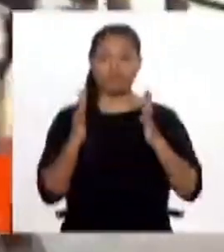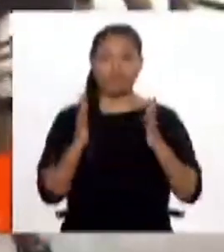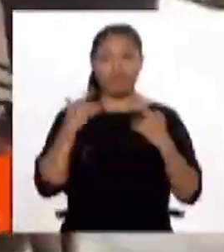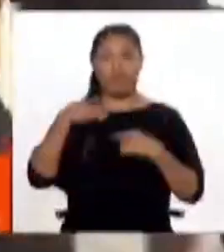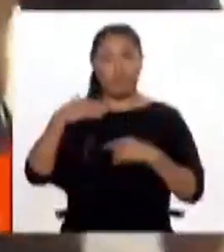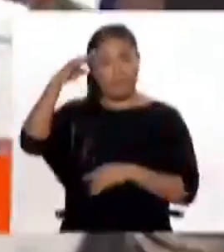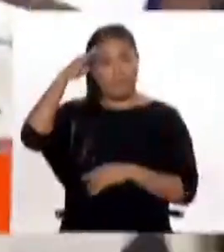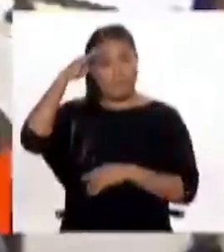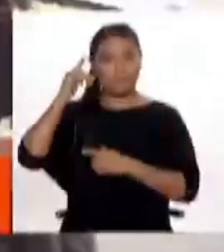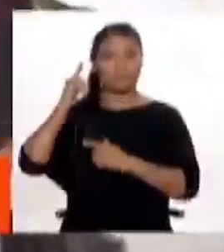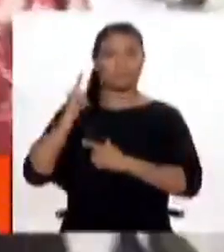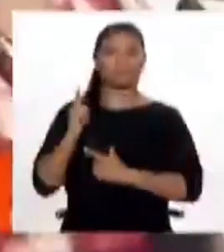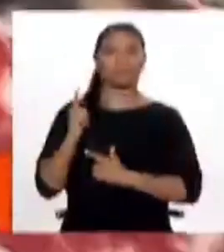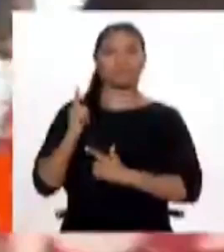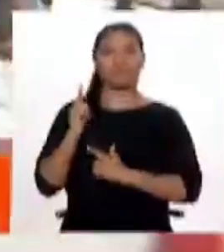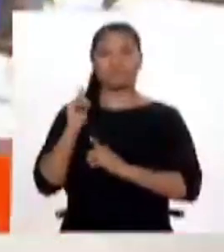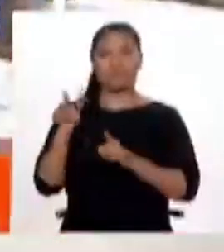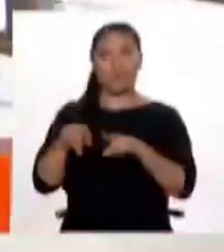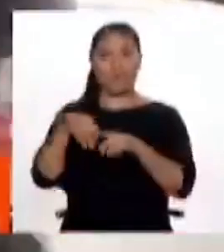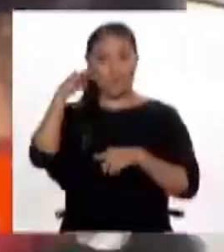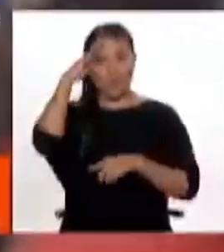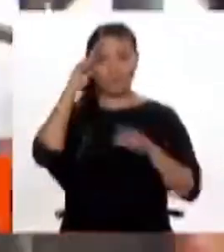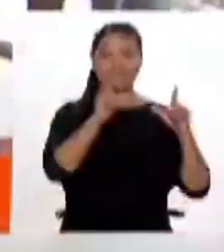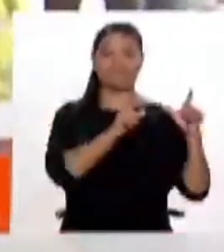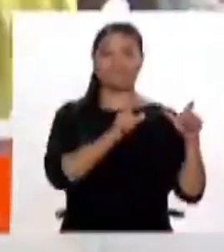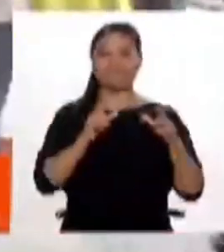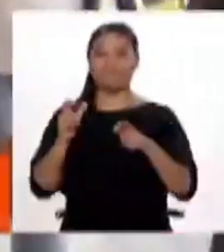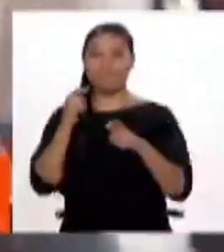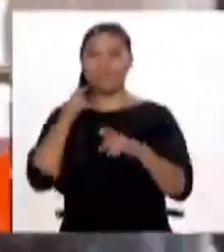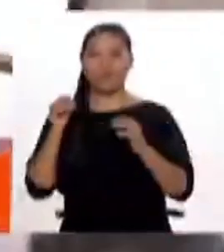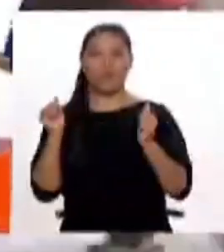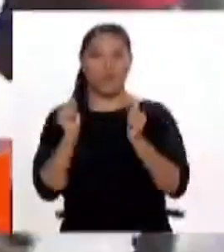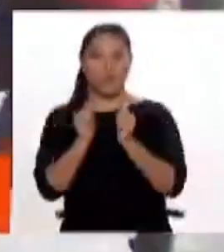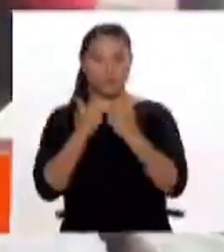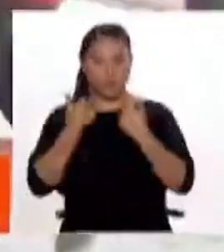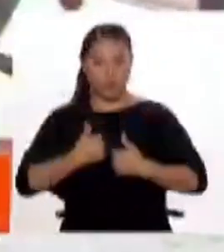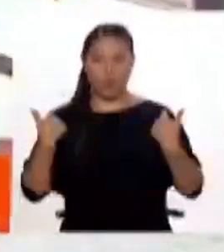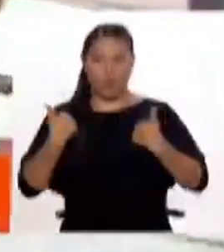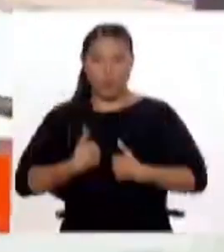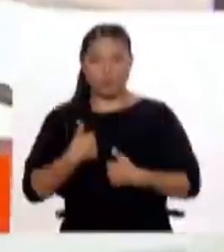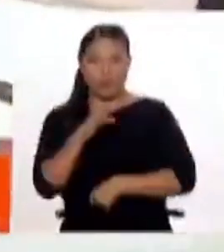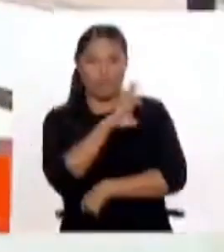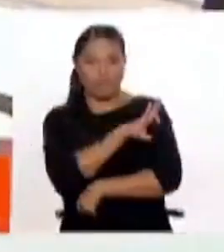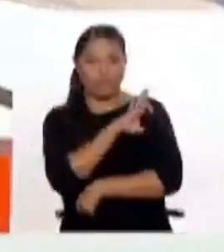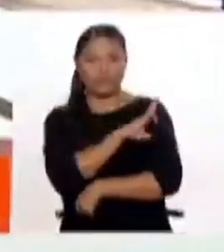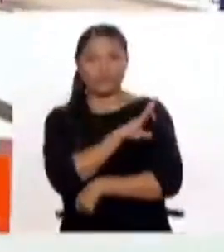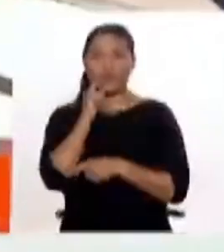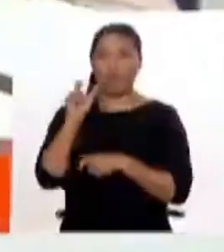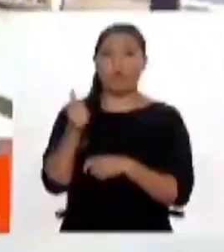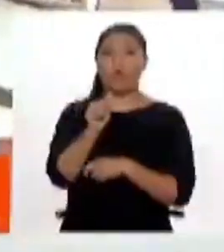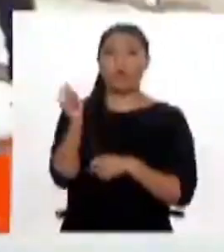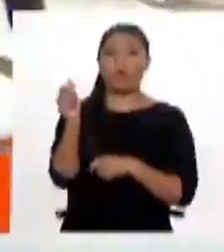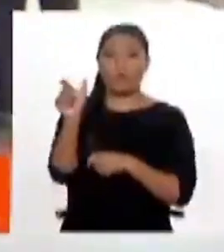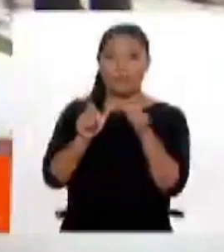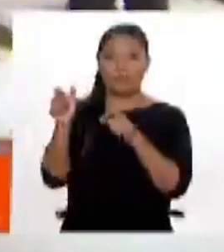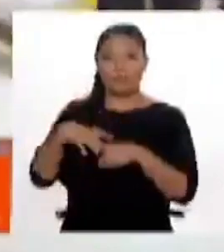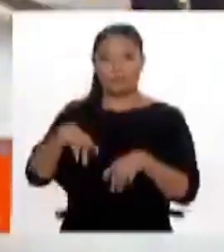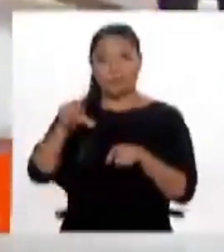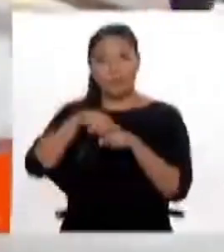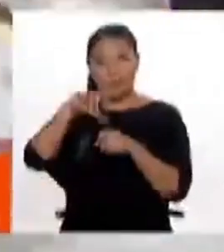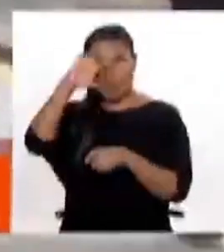están resguardando las calles junto también con el Serenazgo, Fiscalización y también personal de Defensa Civil de